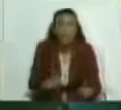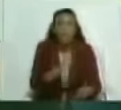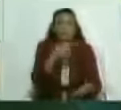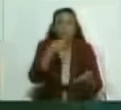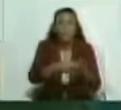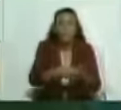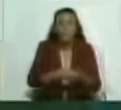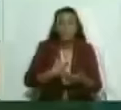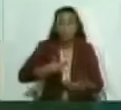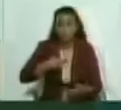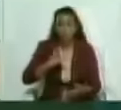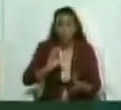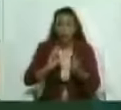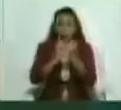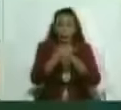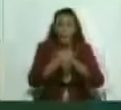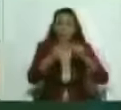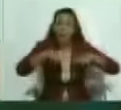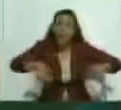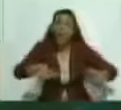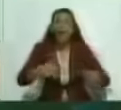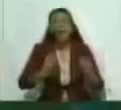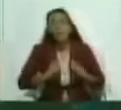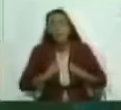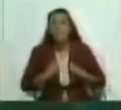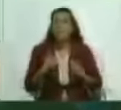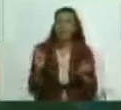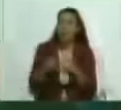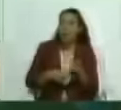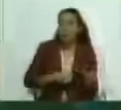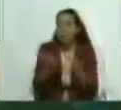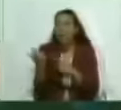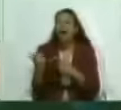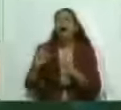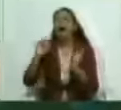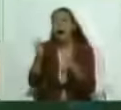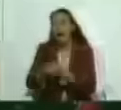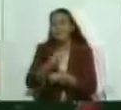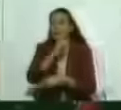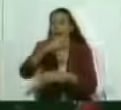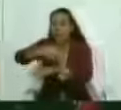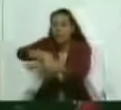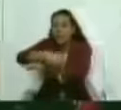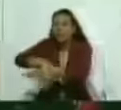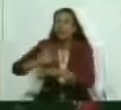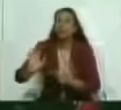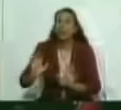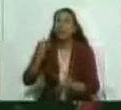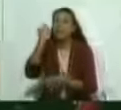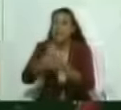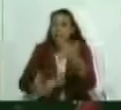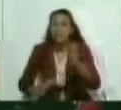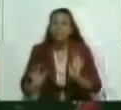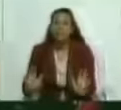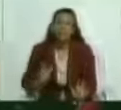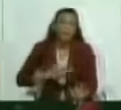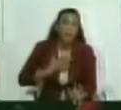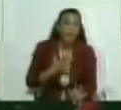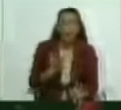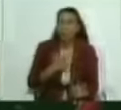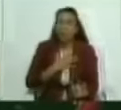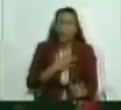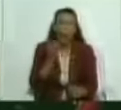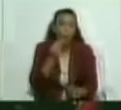de cambiar de residencia en estos momentos y de inscribirse lo que no